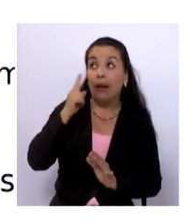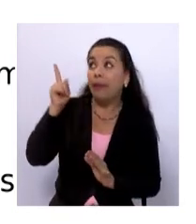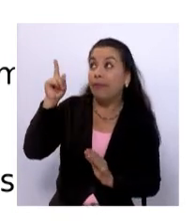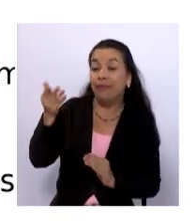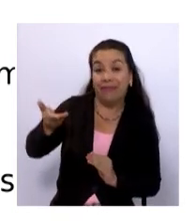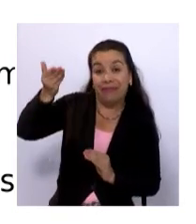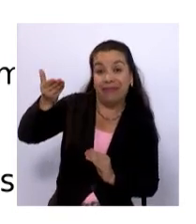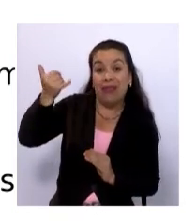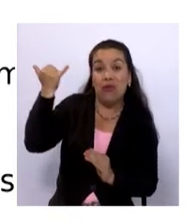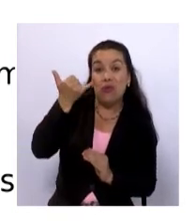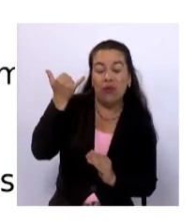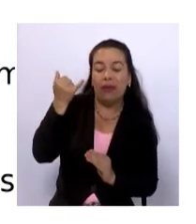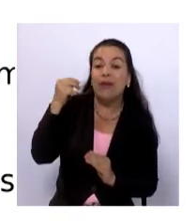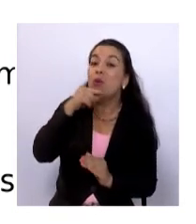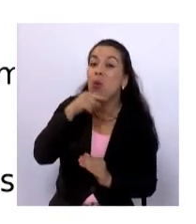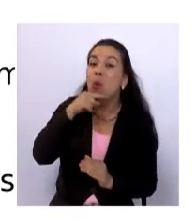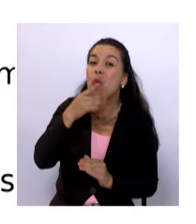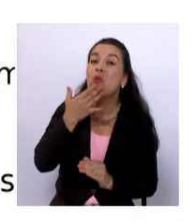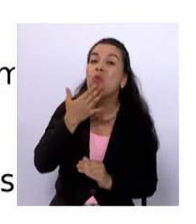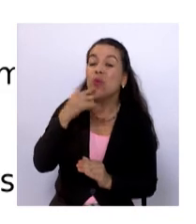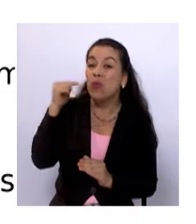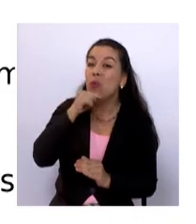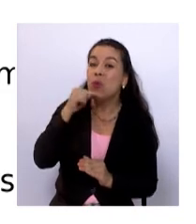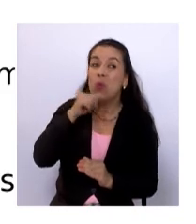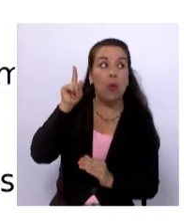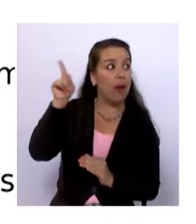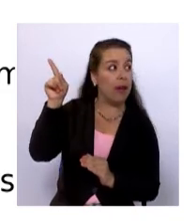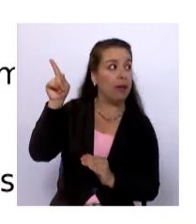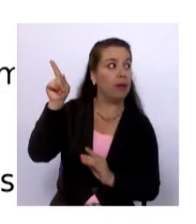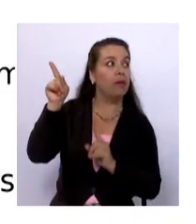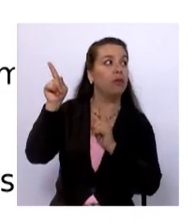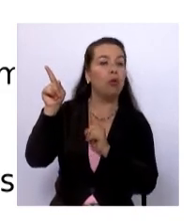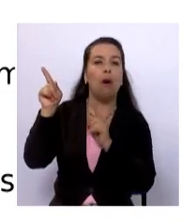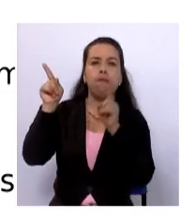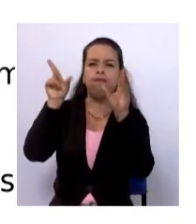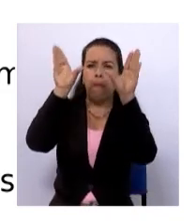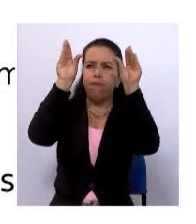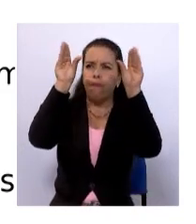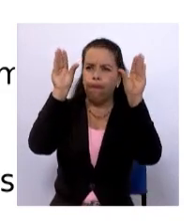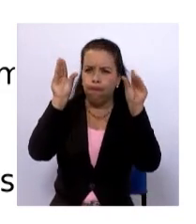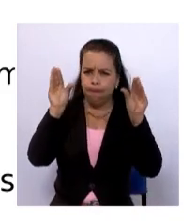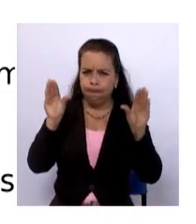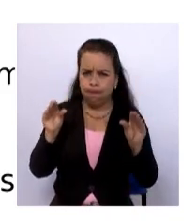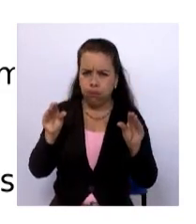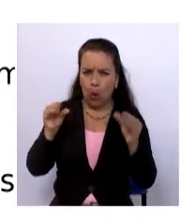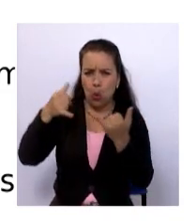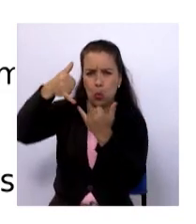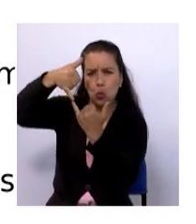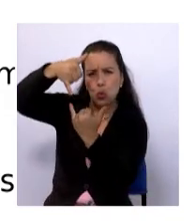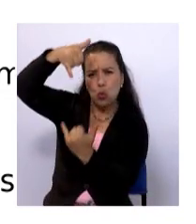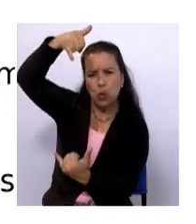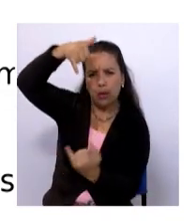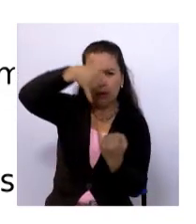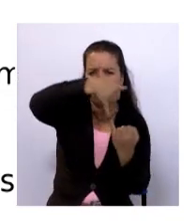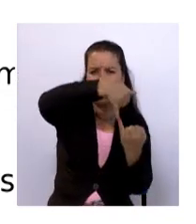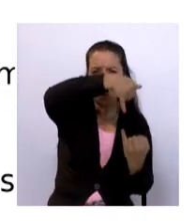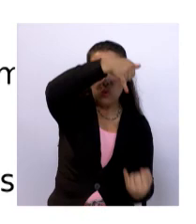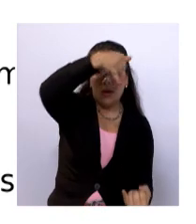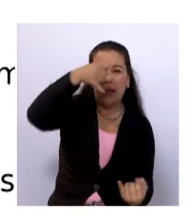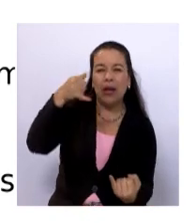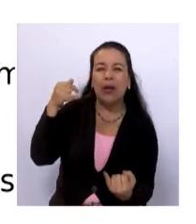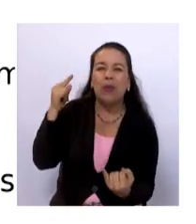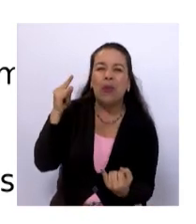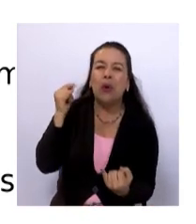en rojo cierto y ustedes ven que los músculos se continúan con una con una con un tendón que es la parte violeta que podemos